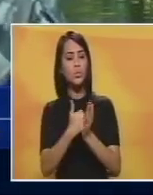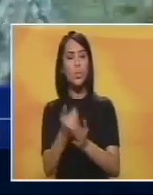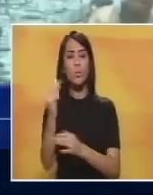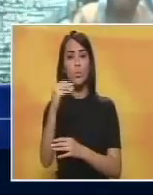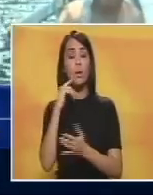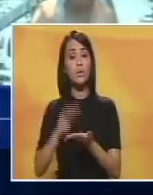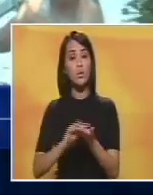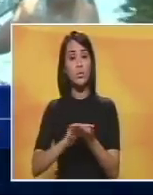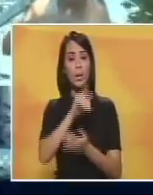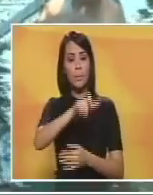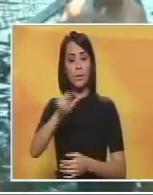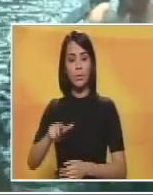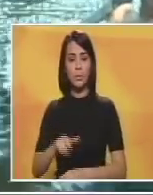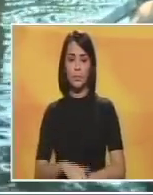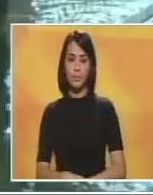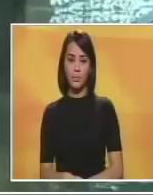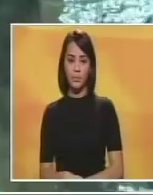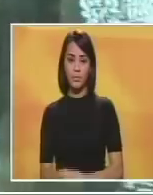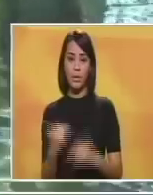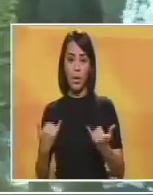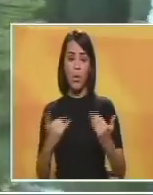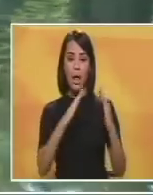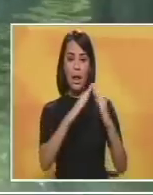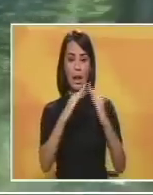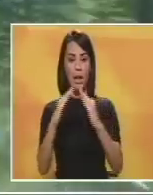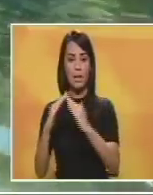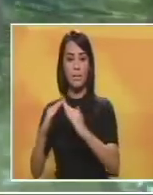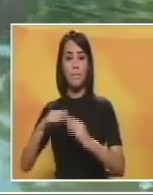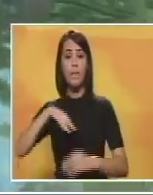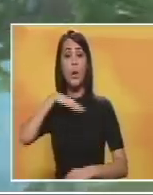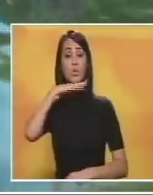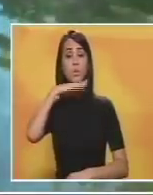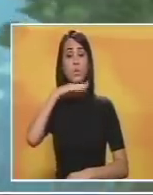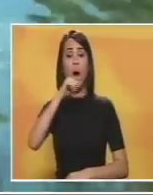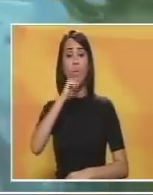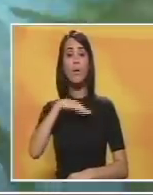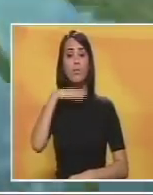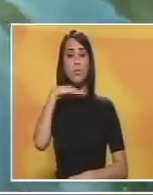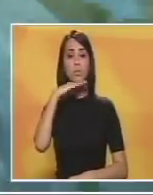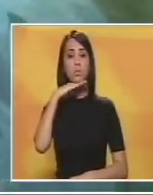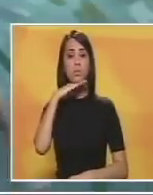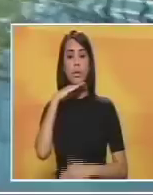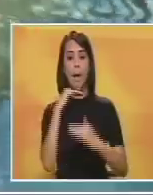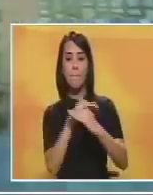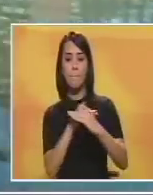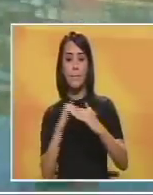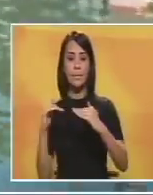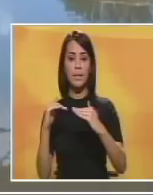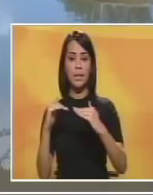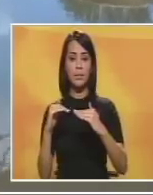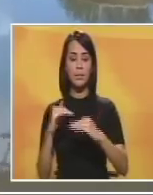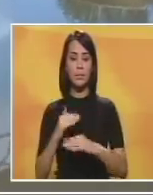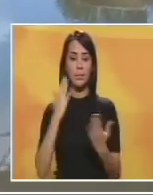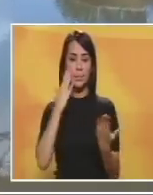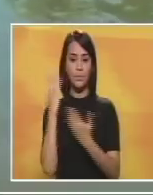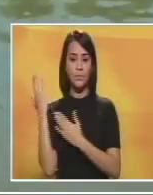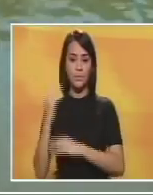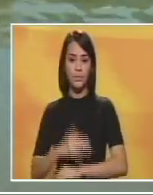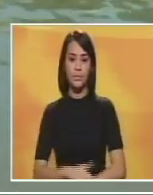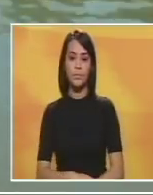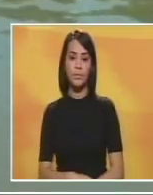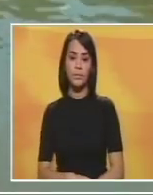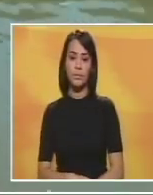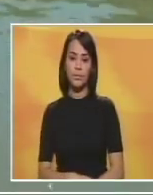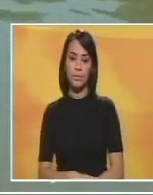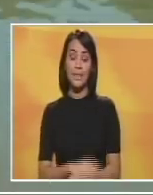personas. En este momento las casas se encuentran inundadas totalmente hasta la mitad de los paredones de estas viviendas, por